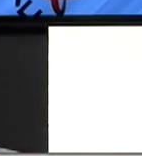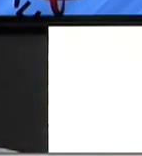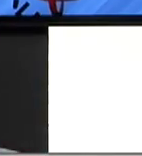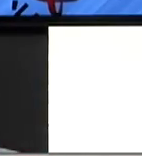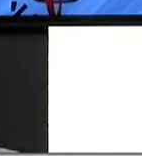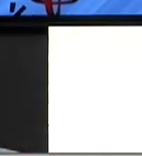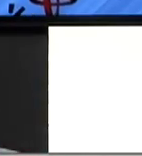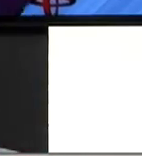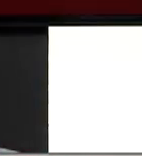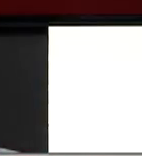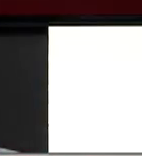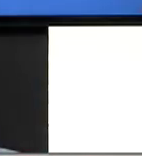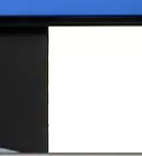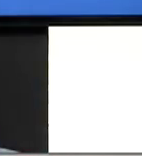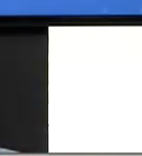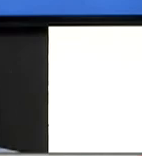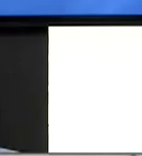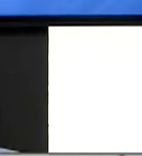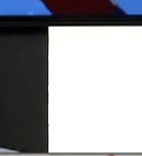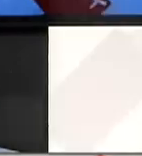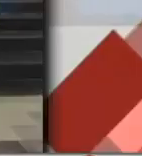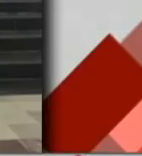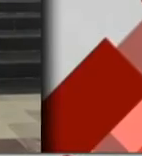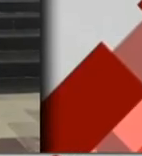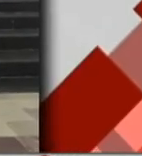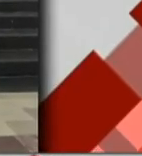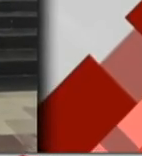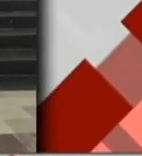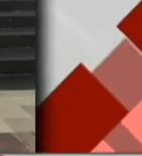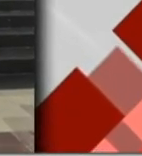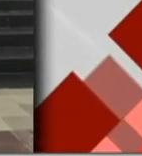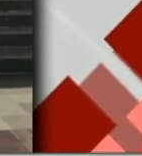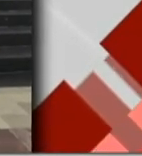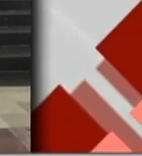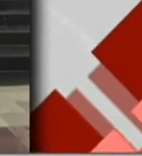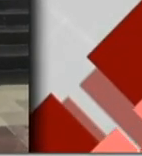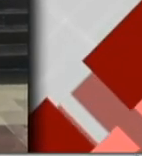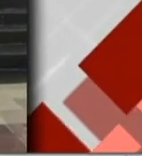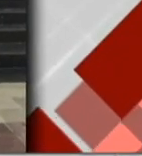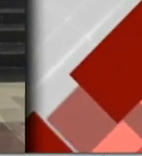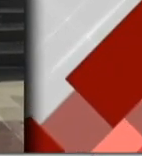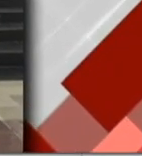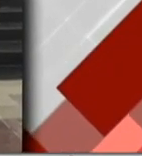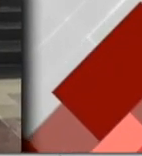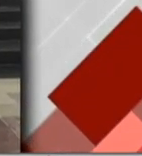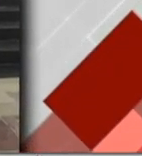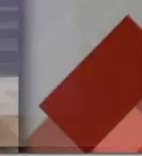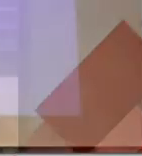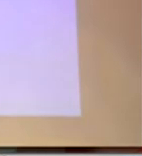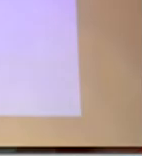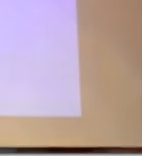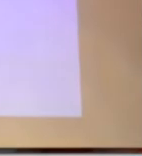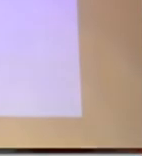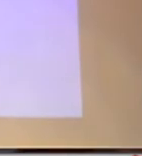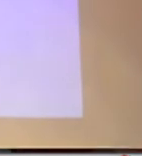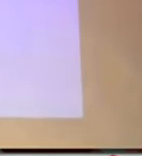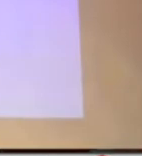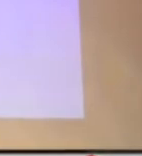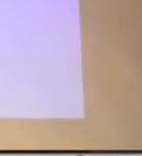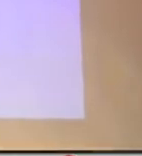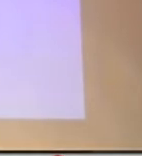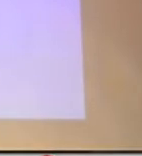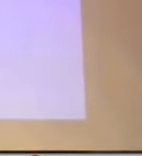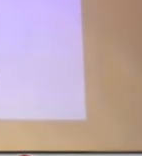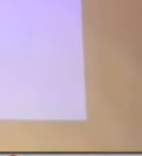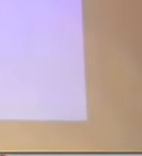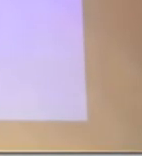El escritor y crítico literario Alberto Manguel, ganador del Premio Internacional Alfonso Reyes 2017, impartió la conferencia La otra